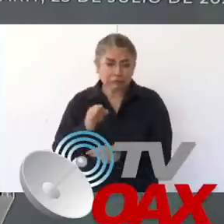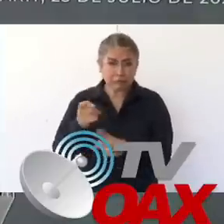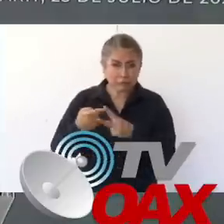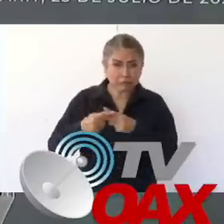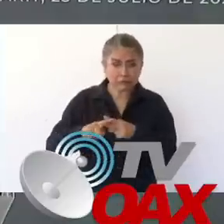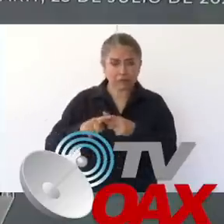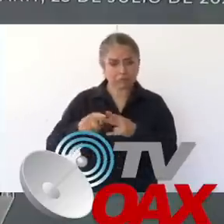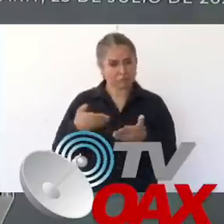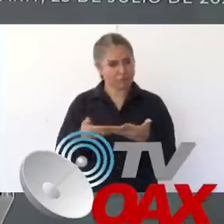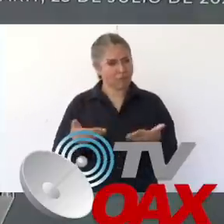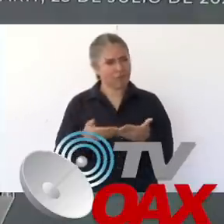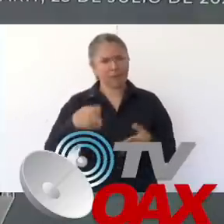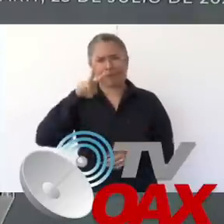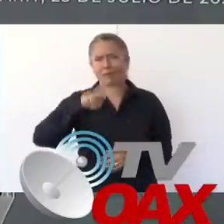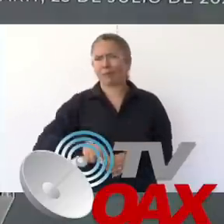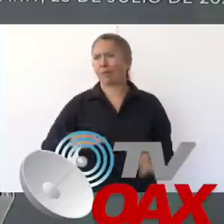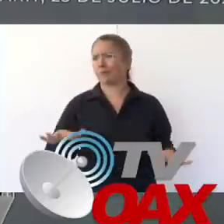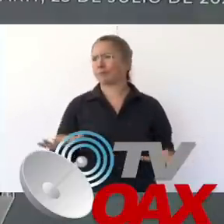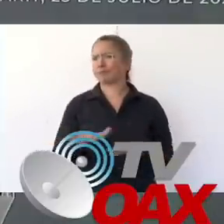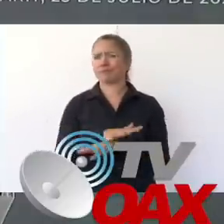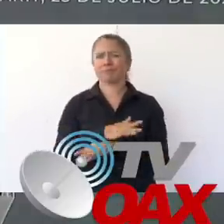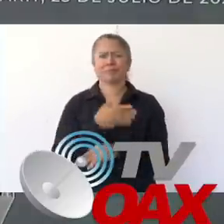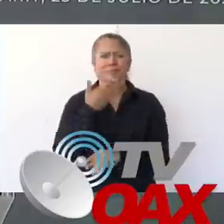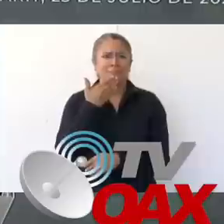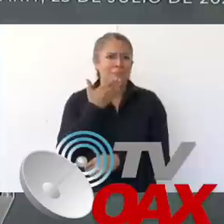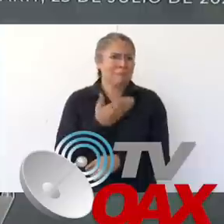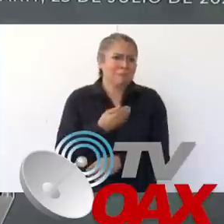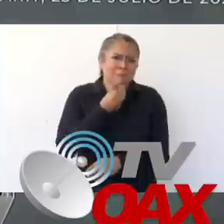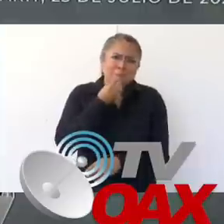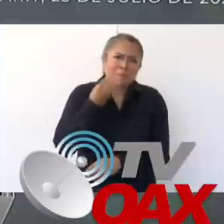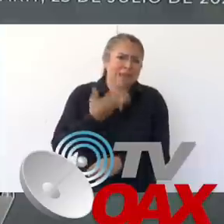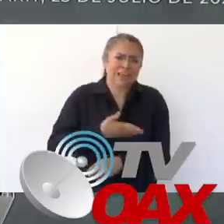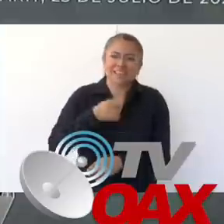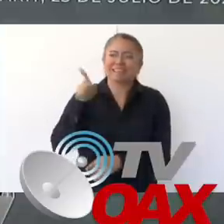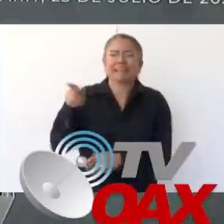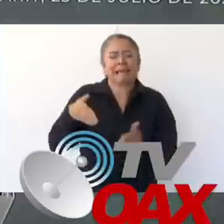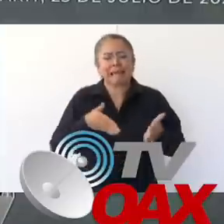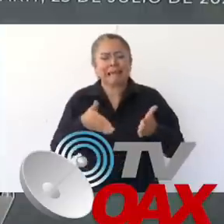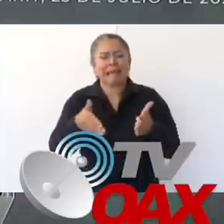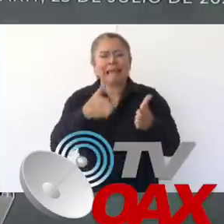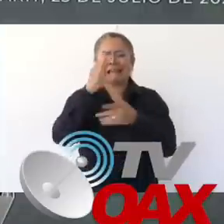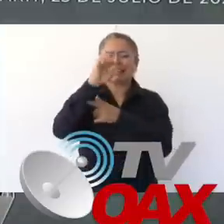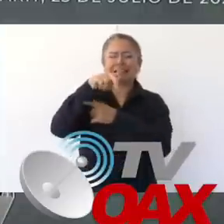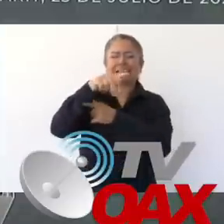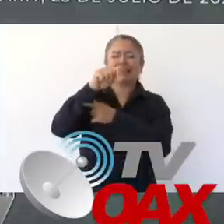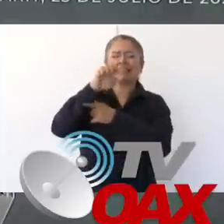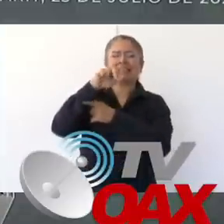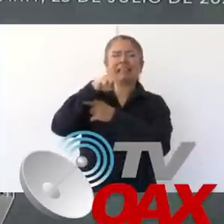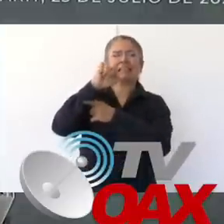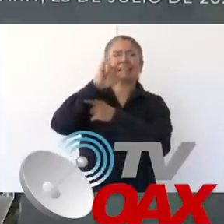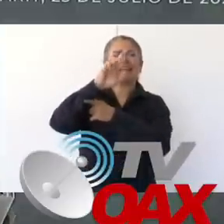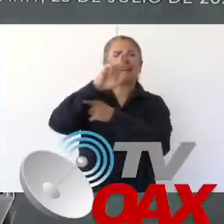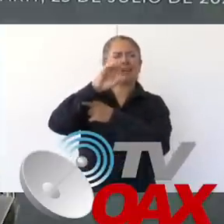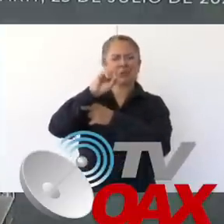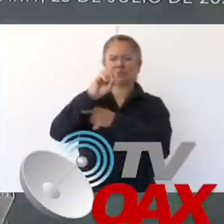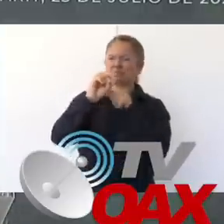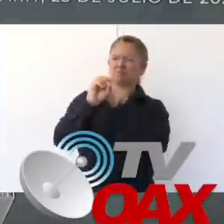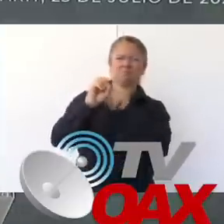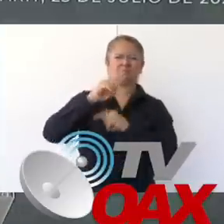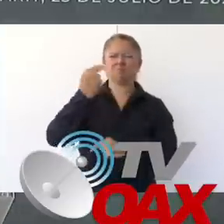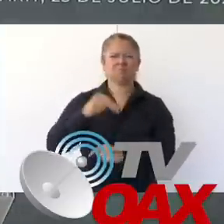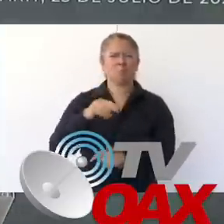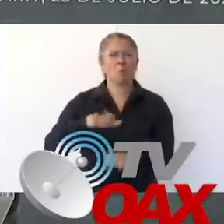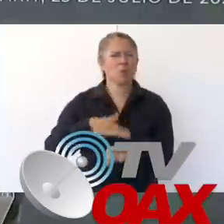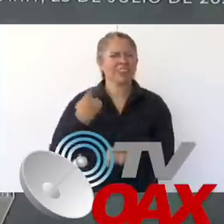esta administración de este proyecto. Se llama Canal Centenario porque se estima que se